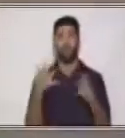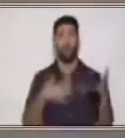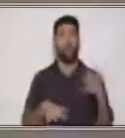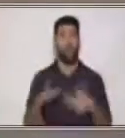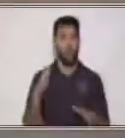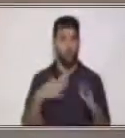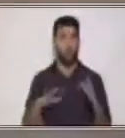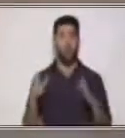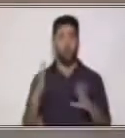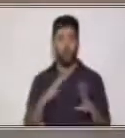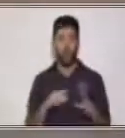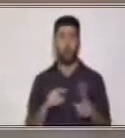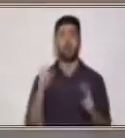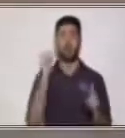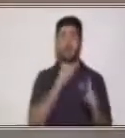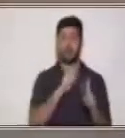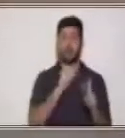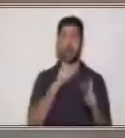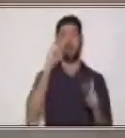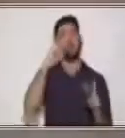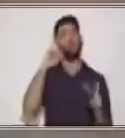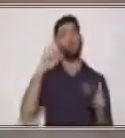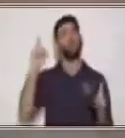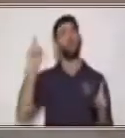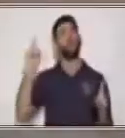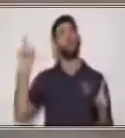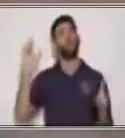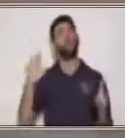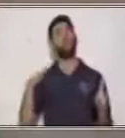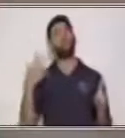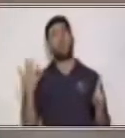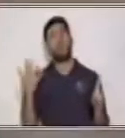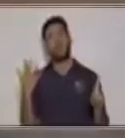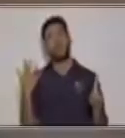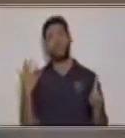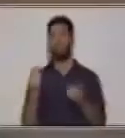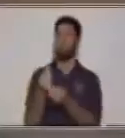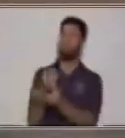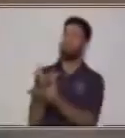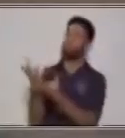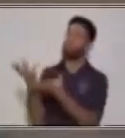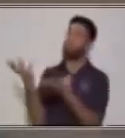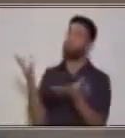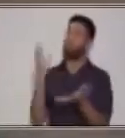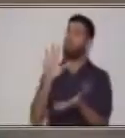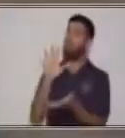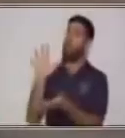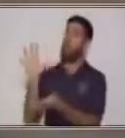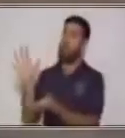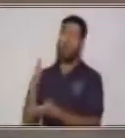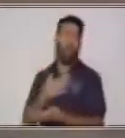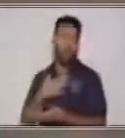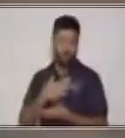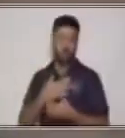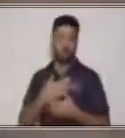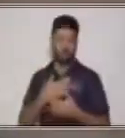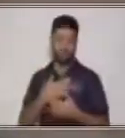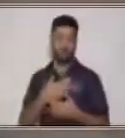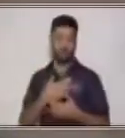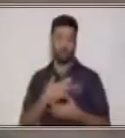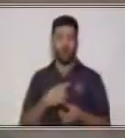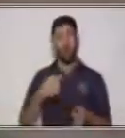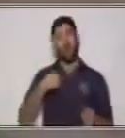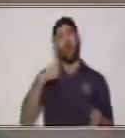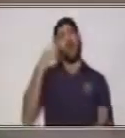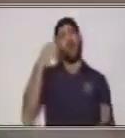y ella sueña con tener muchas cosas, ¿sí? Y piensa mucho cómo voy